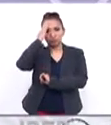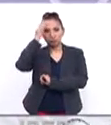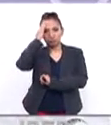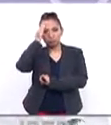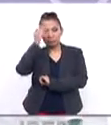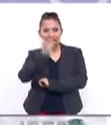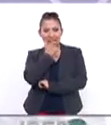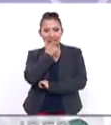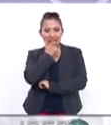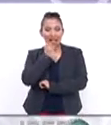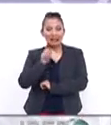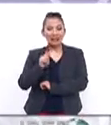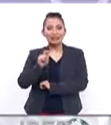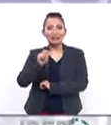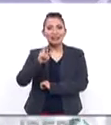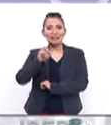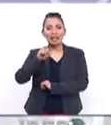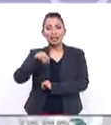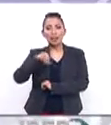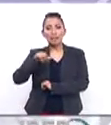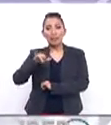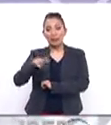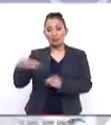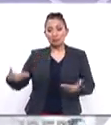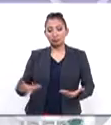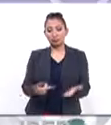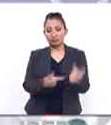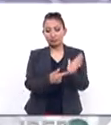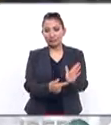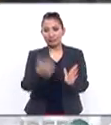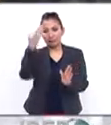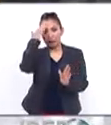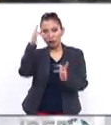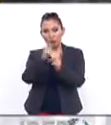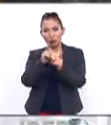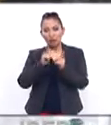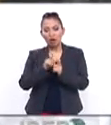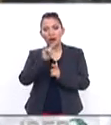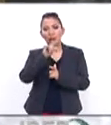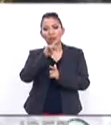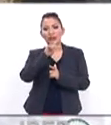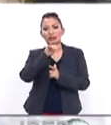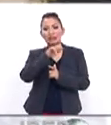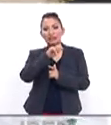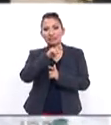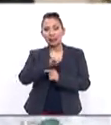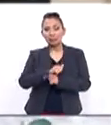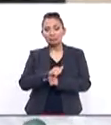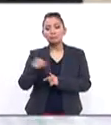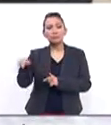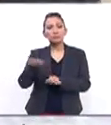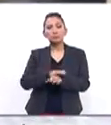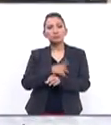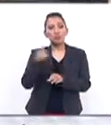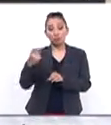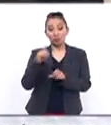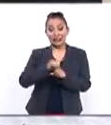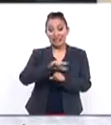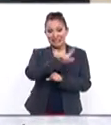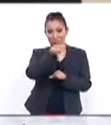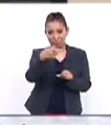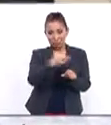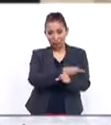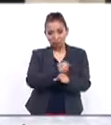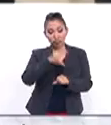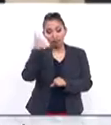este país, Theresa May, que fue presentada por el líder del Partido Laborista, Jeremy Corbyn. Esto ocurre un día después